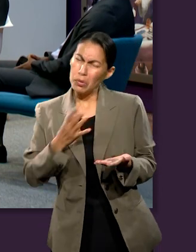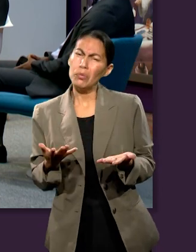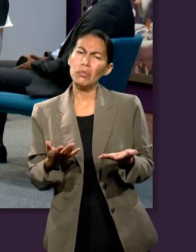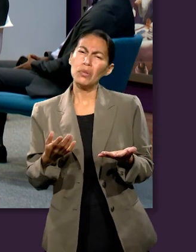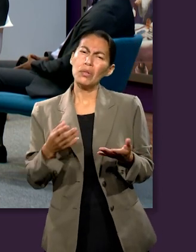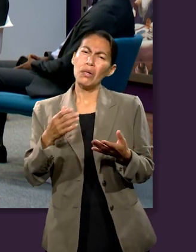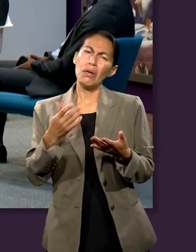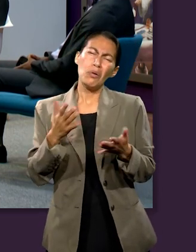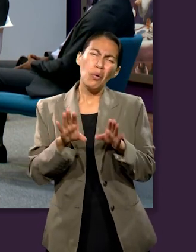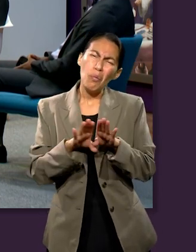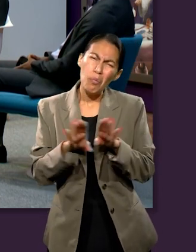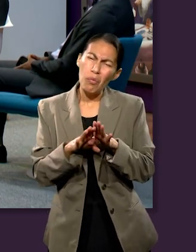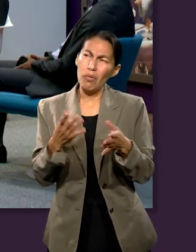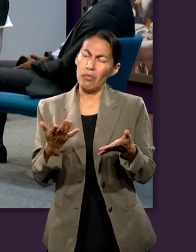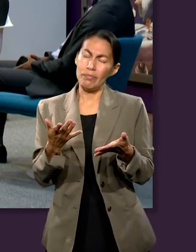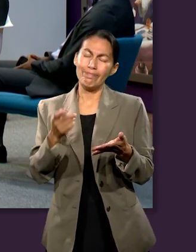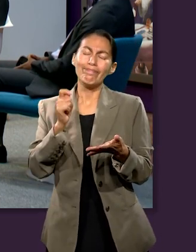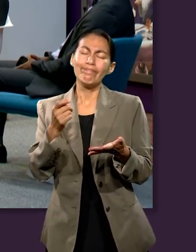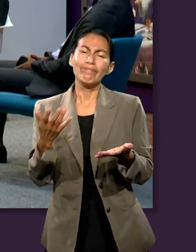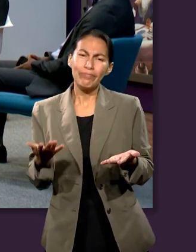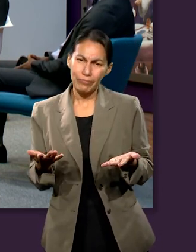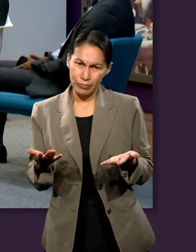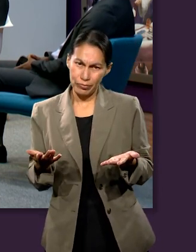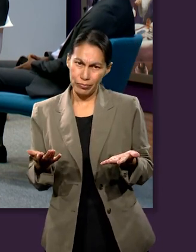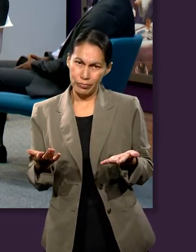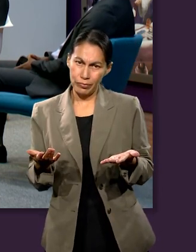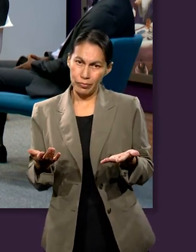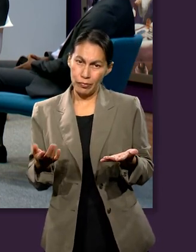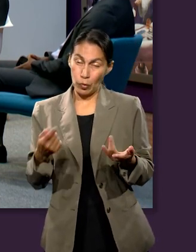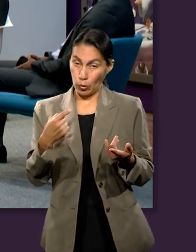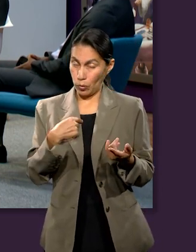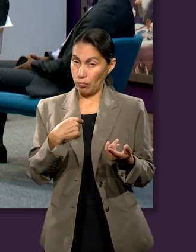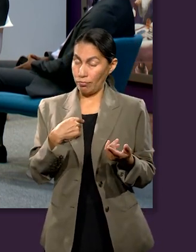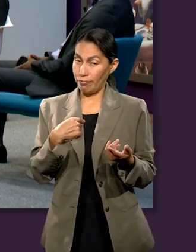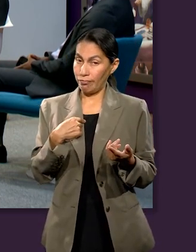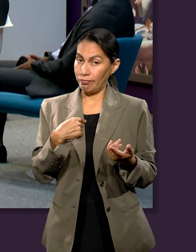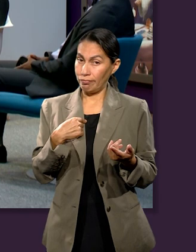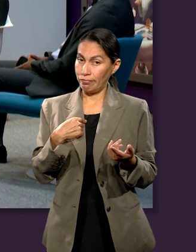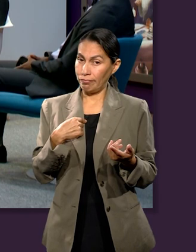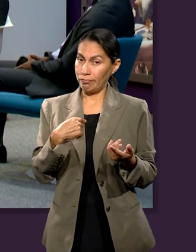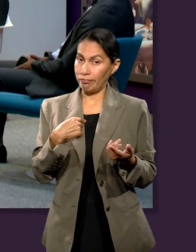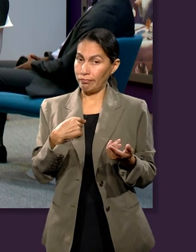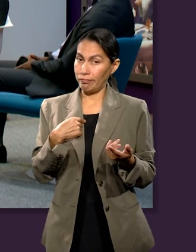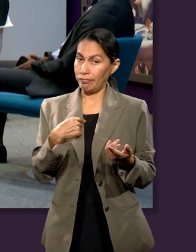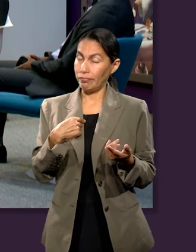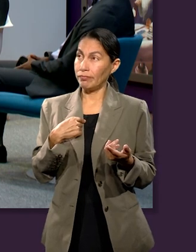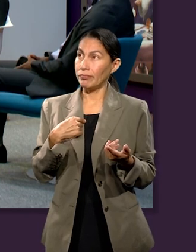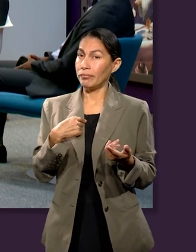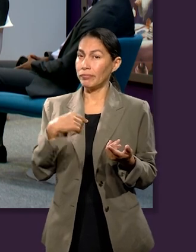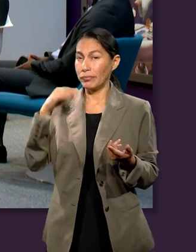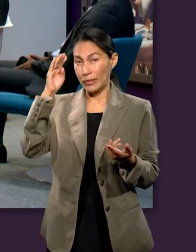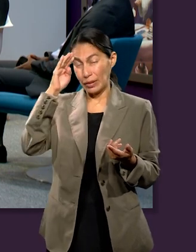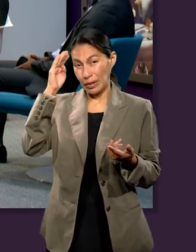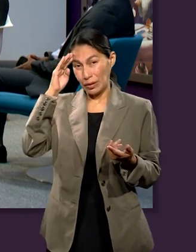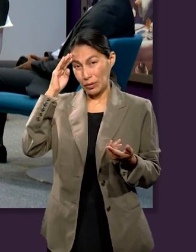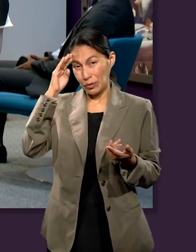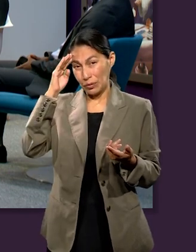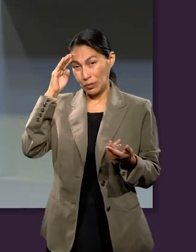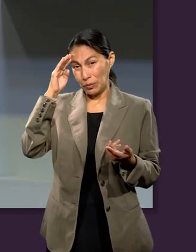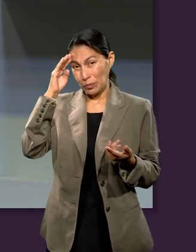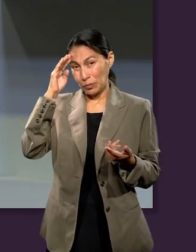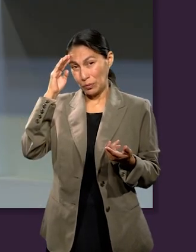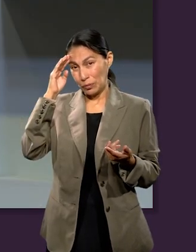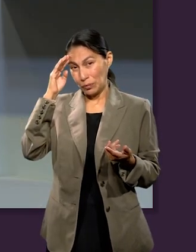mayordomía de la Administración Cómo aplicar Estos principios mirando también lo que